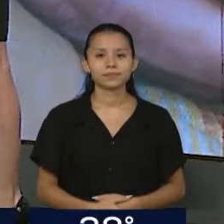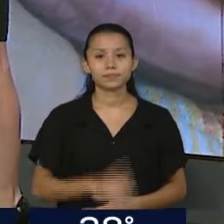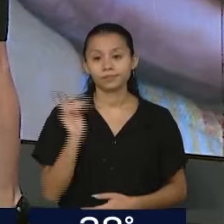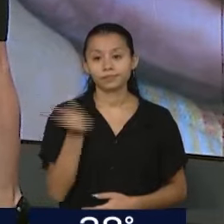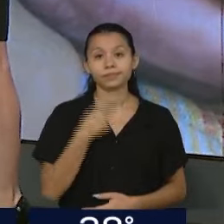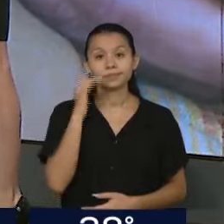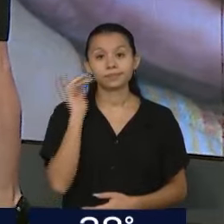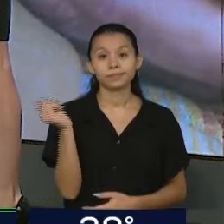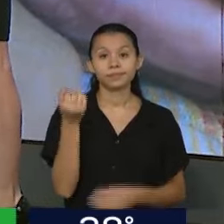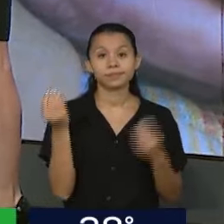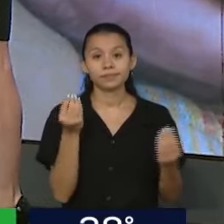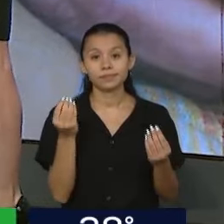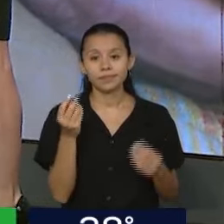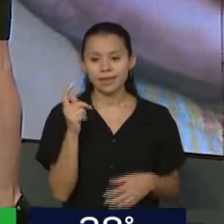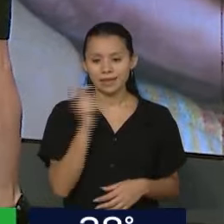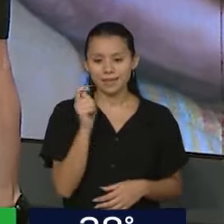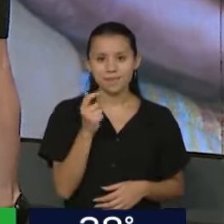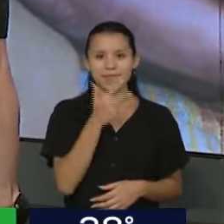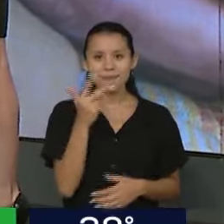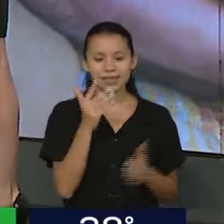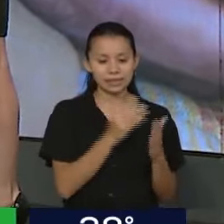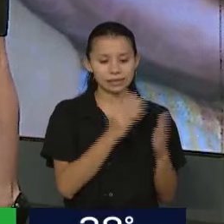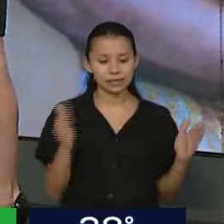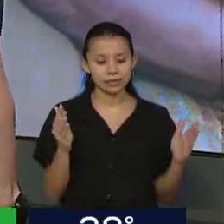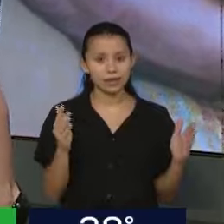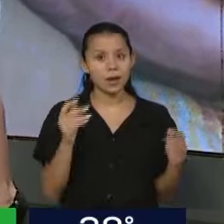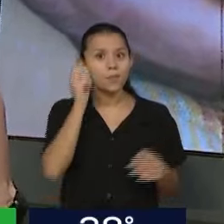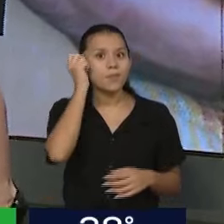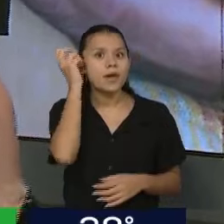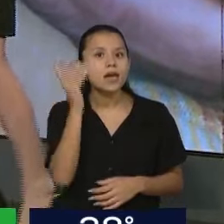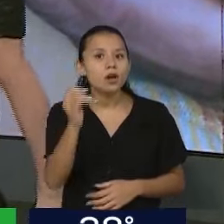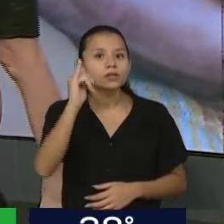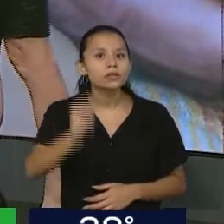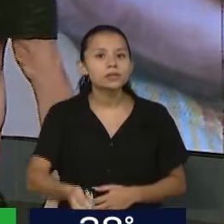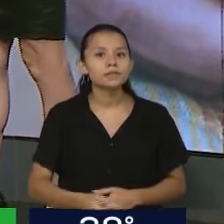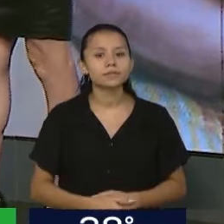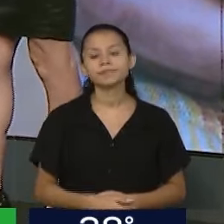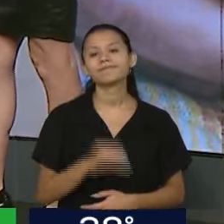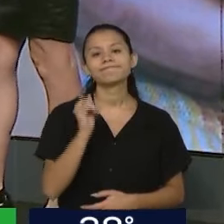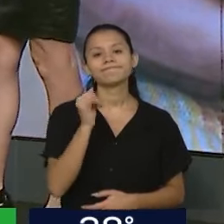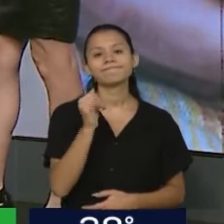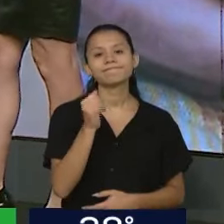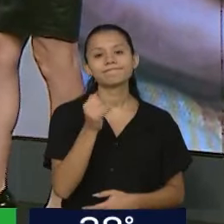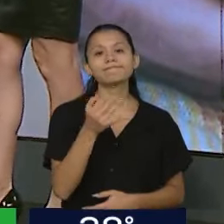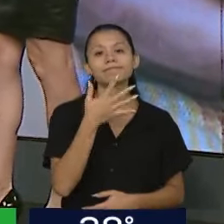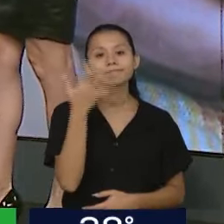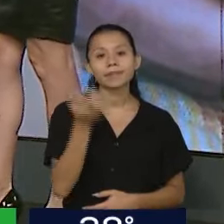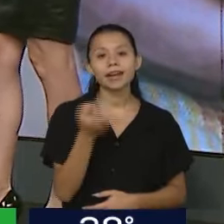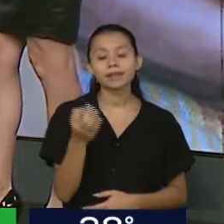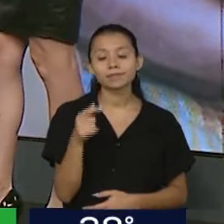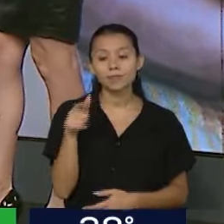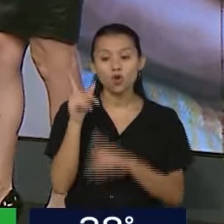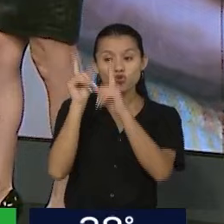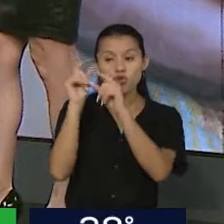primer semestre de este año todavía serán aún peores. Sí. Se espera que estos números